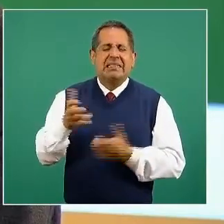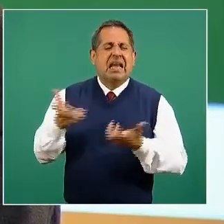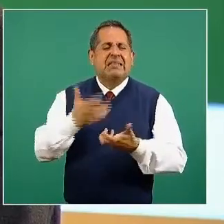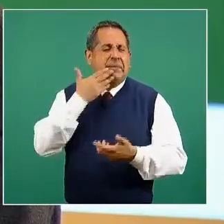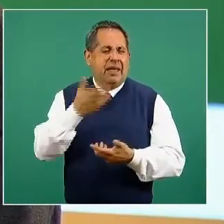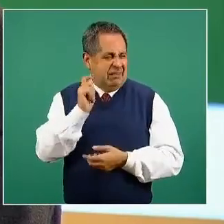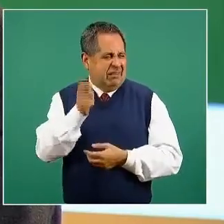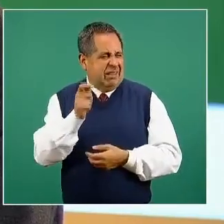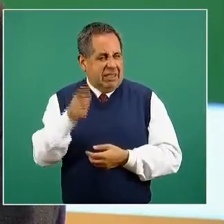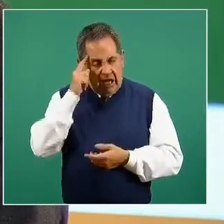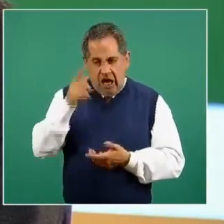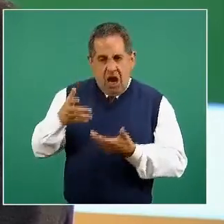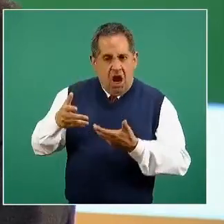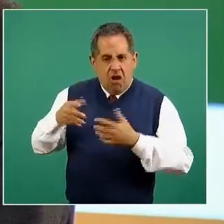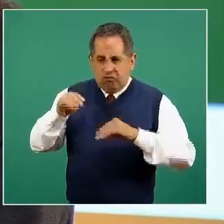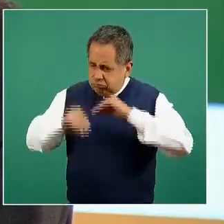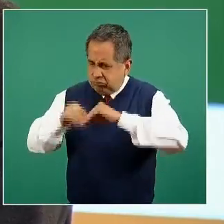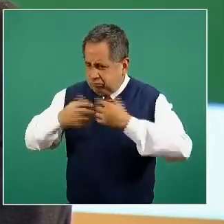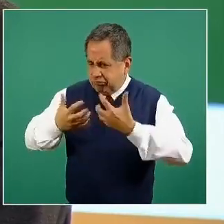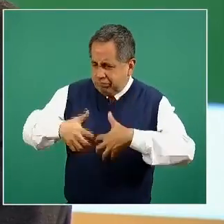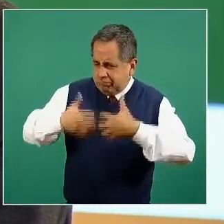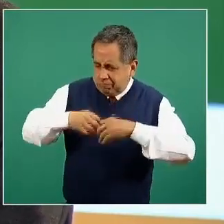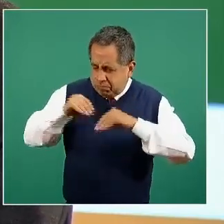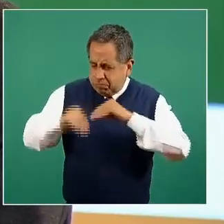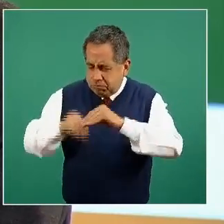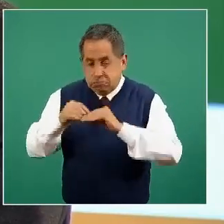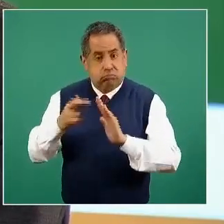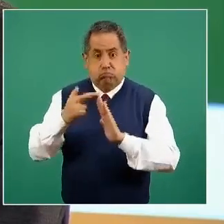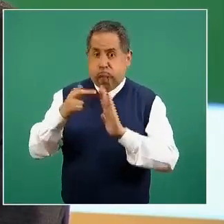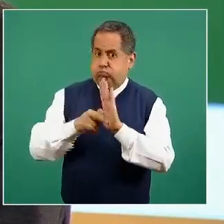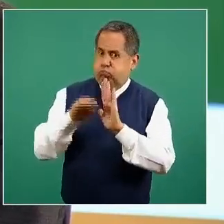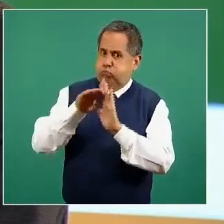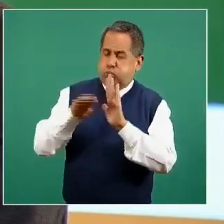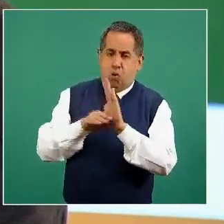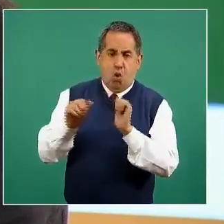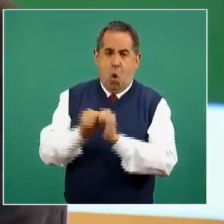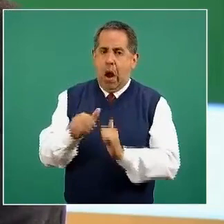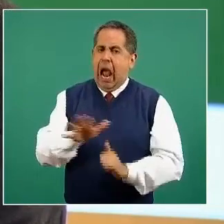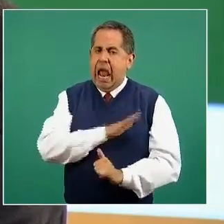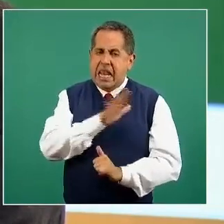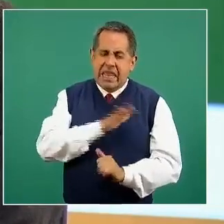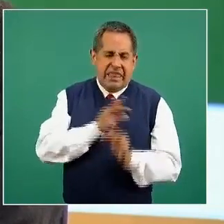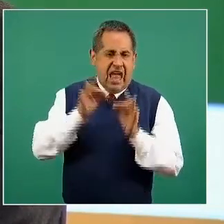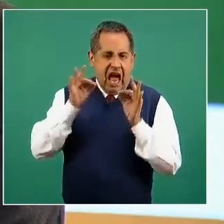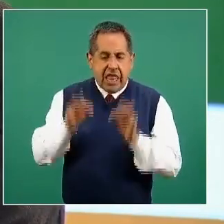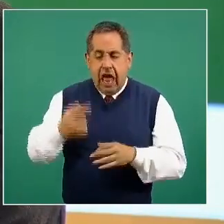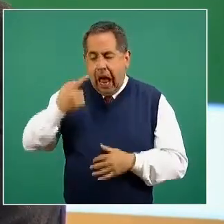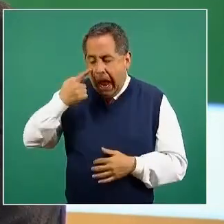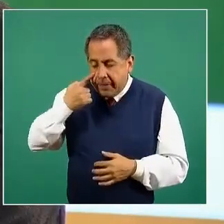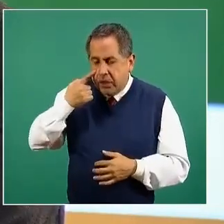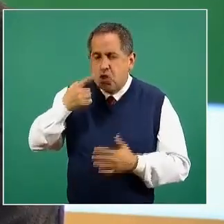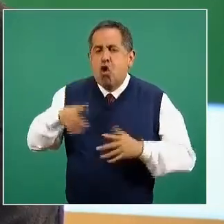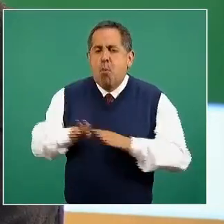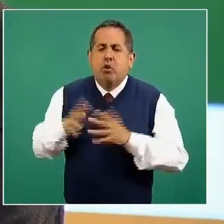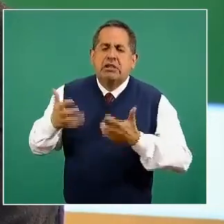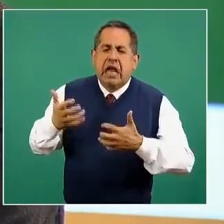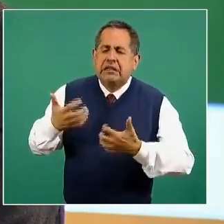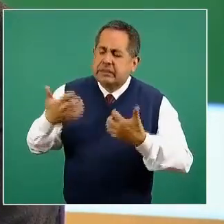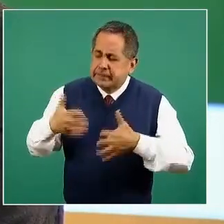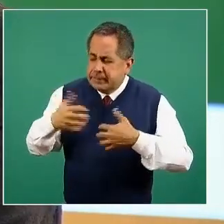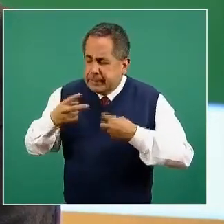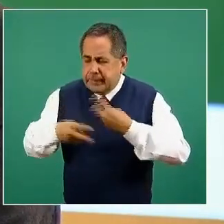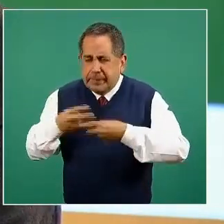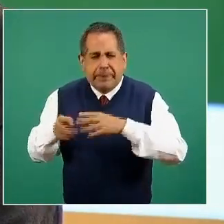buenas prácticas de manufactura son los estándares de calidad respecto a cómo se fabrican los